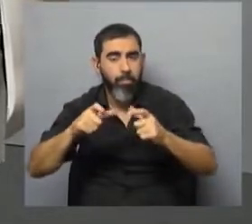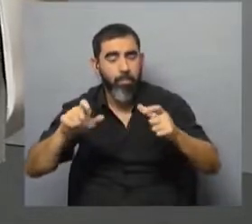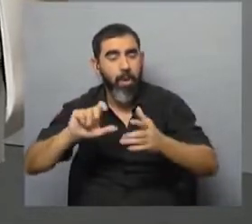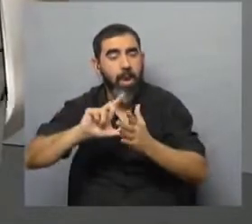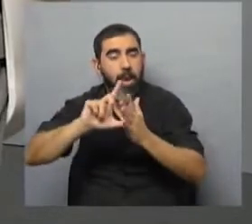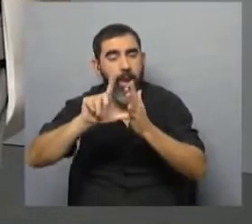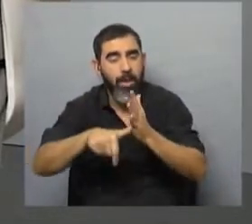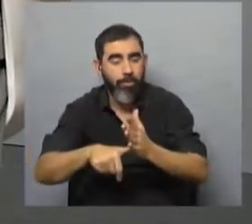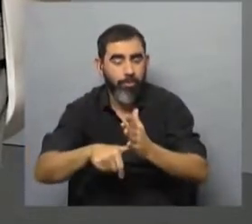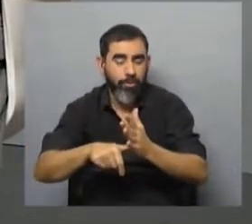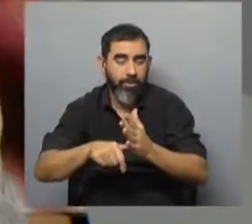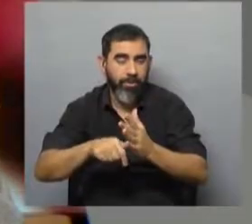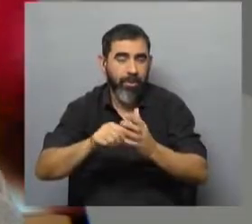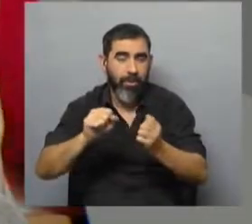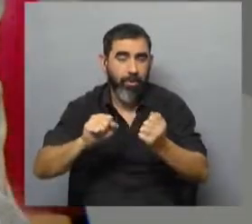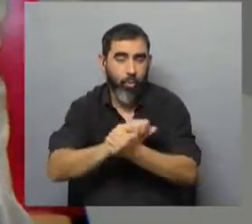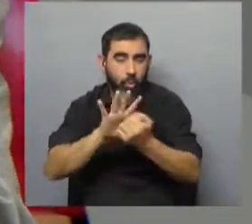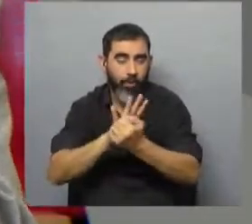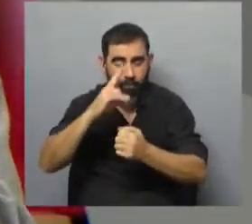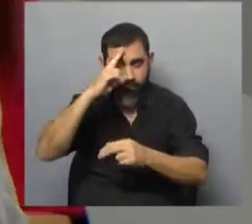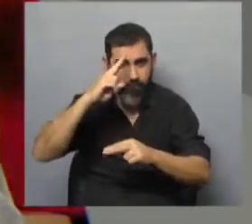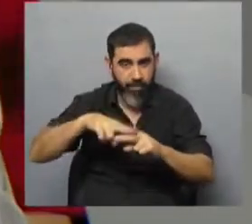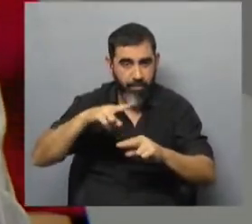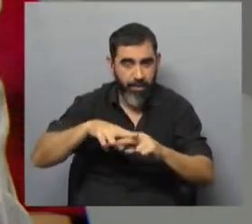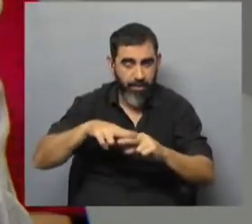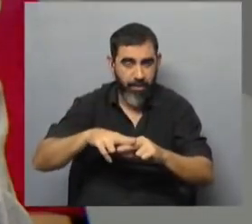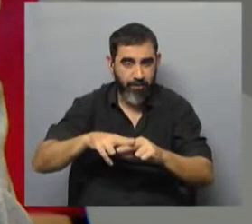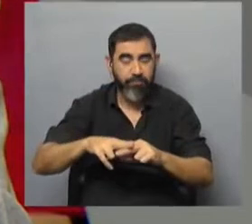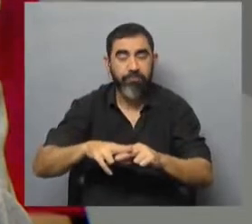fue la pandemia de la enfermedad COVID-19, o lo que sigue siendo,